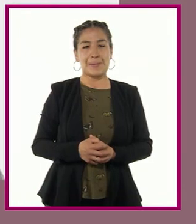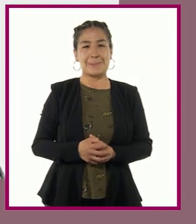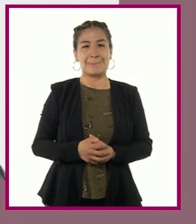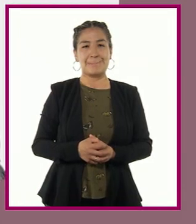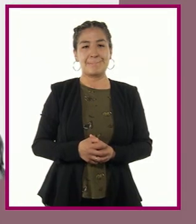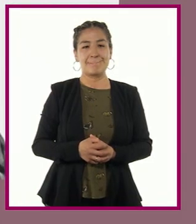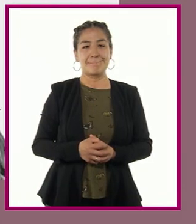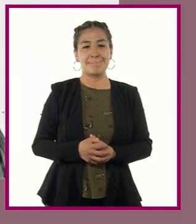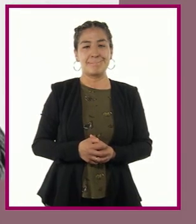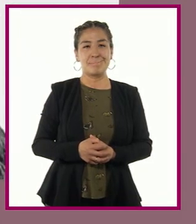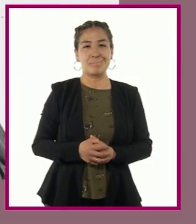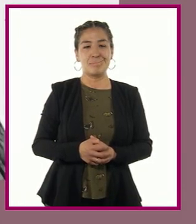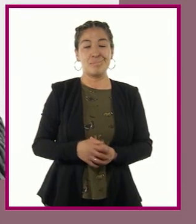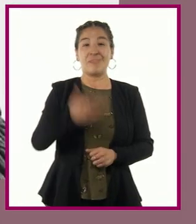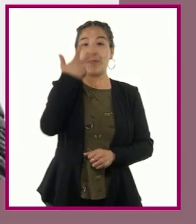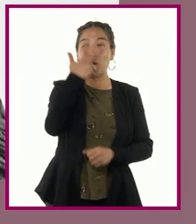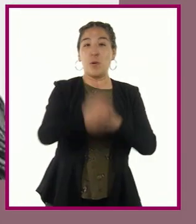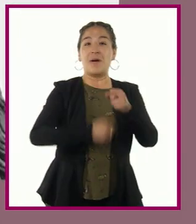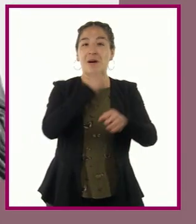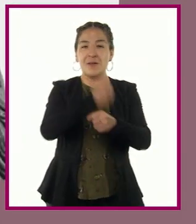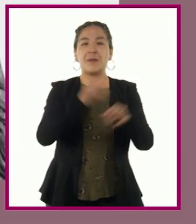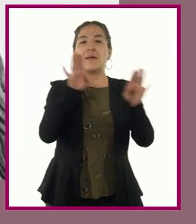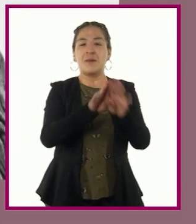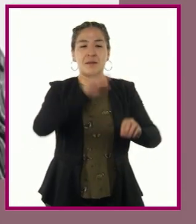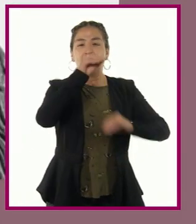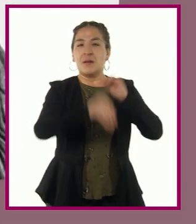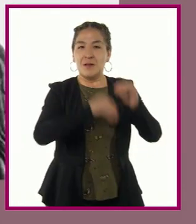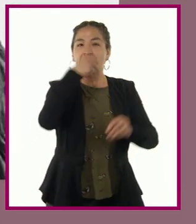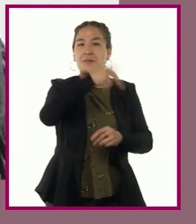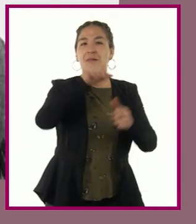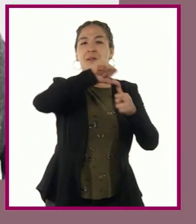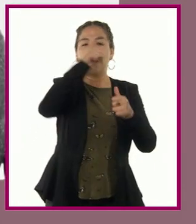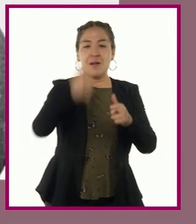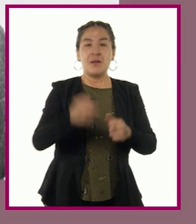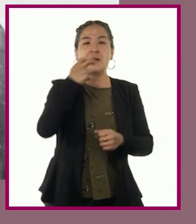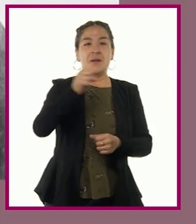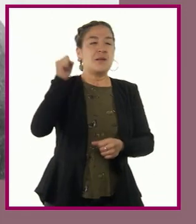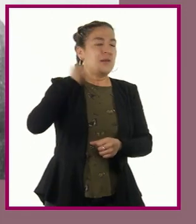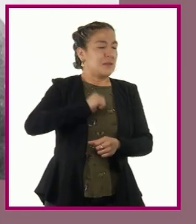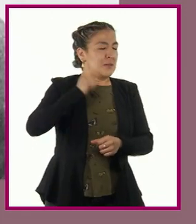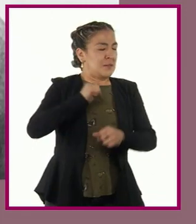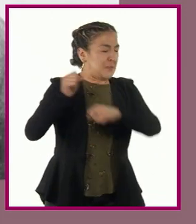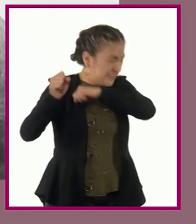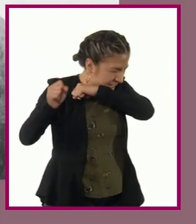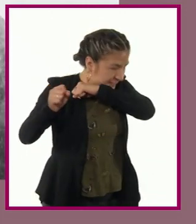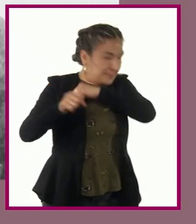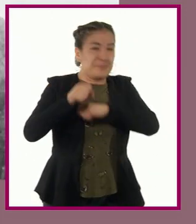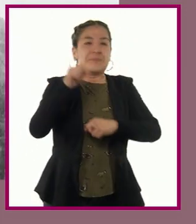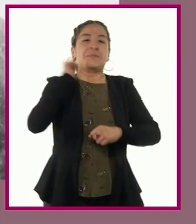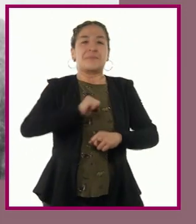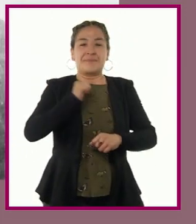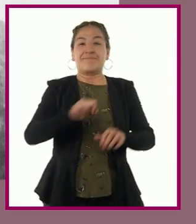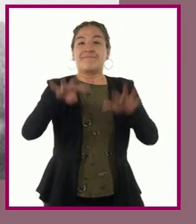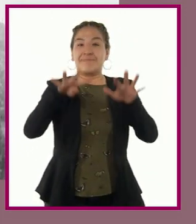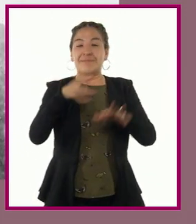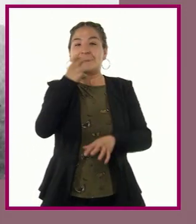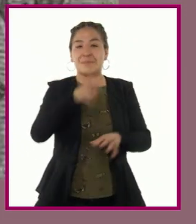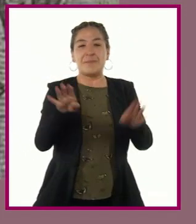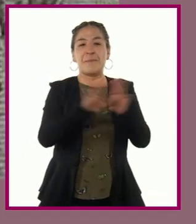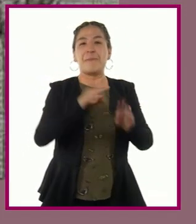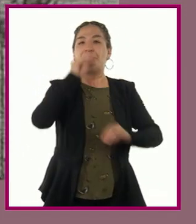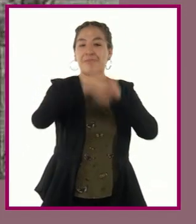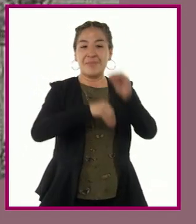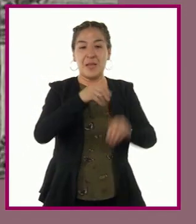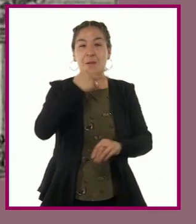Tras 8 años de proceso de creación artística, a principios del siglo XIX, la estatua ecuestre del rey Carlos